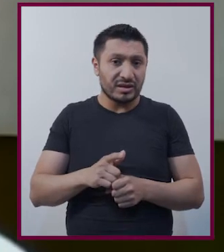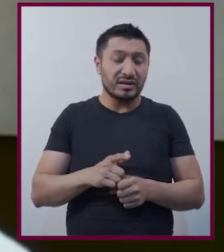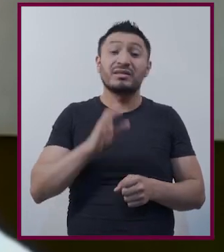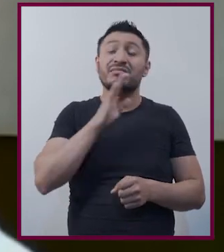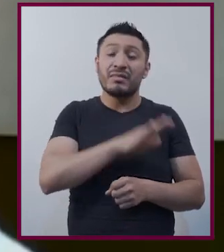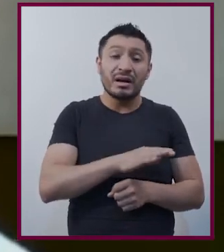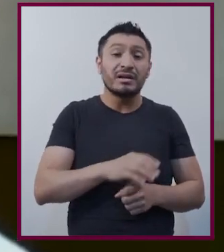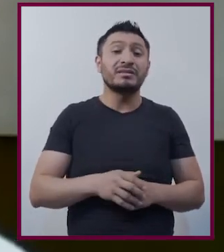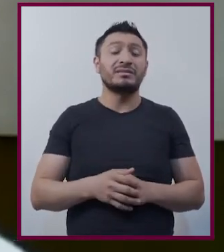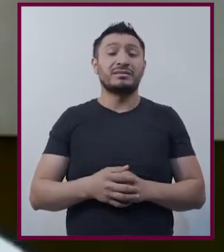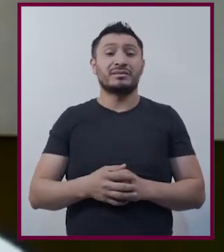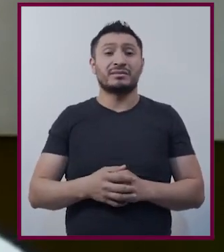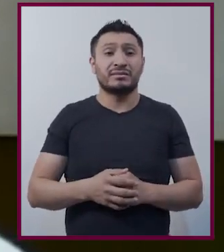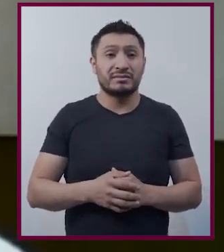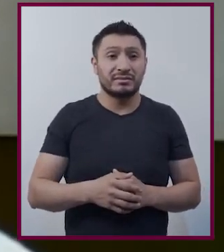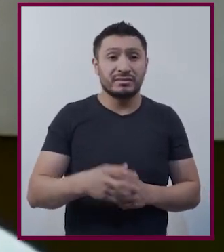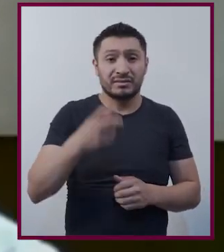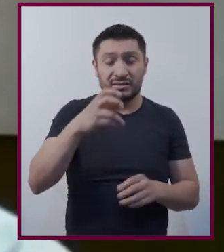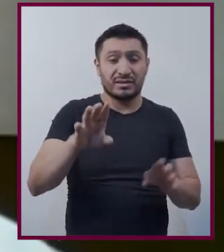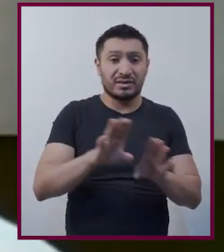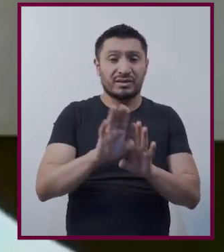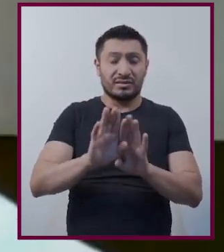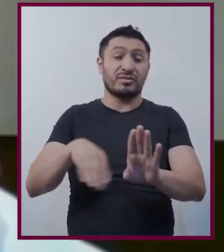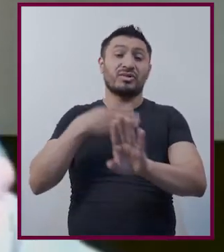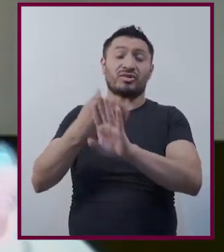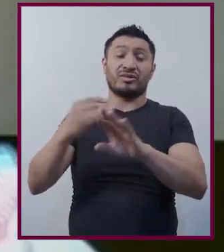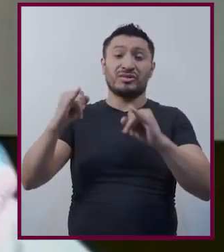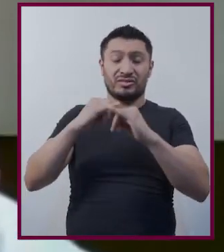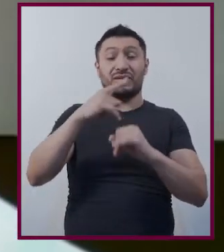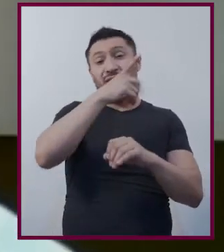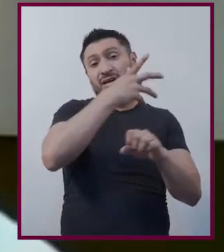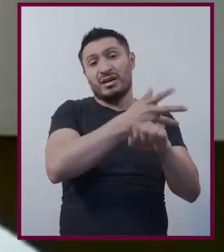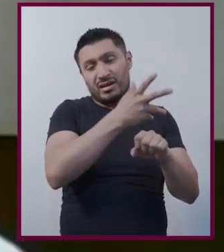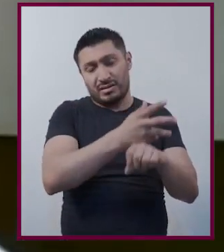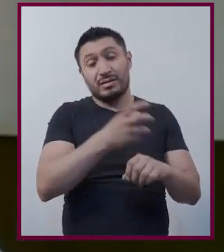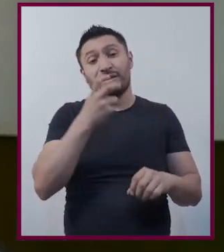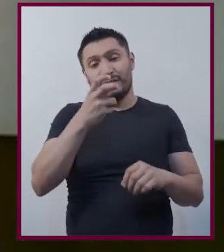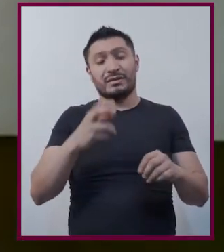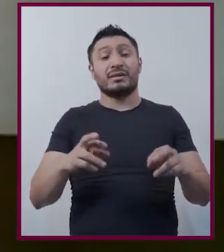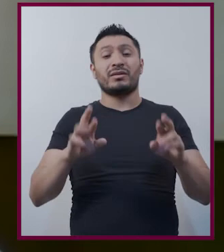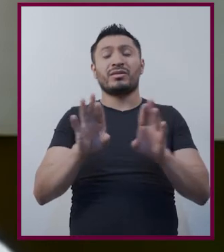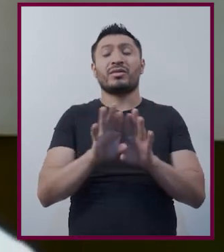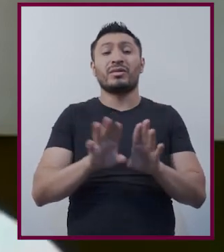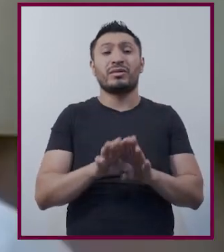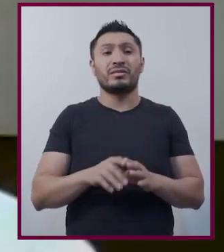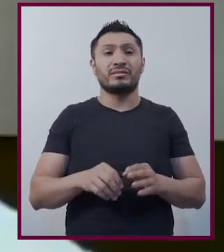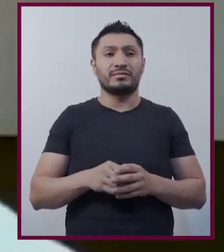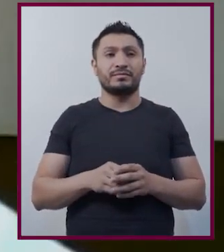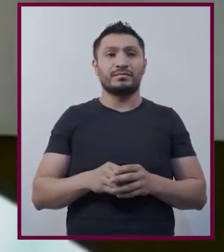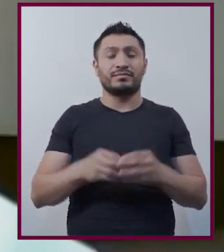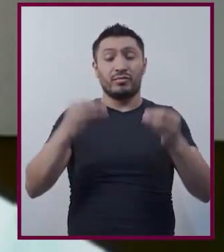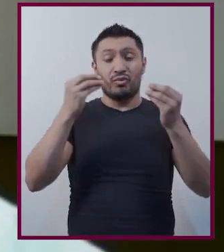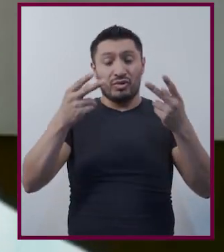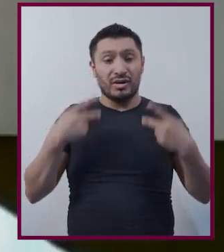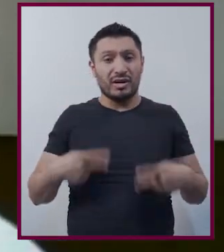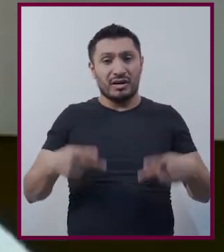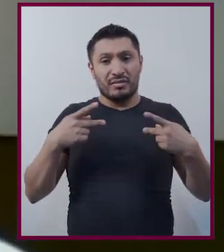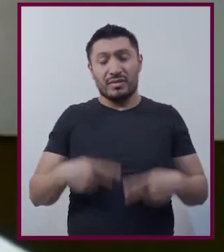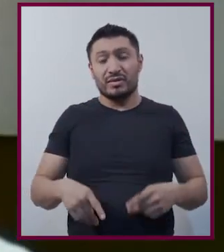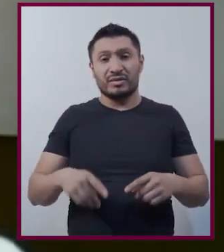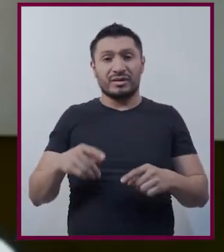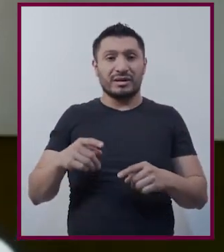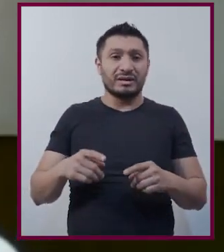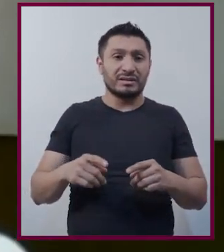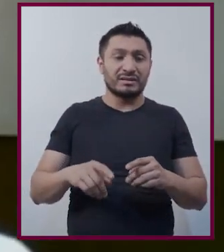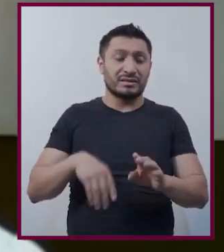de despotricar contra las instituciones, veíamos en Estados Unidos esta irrupción de una masa de personas que irrumpieron